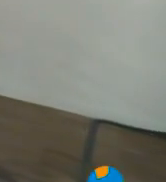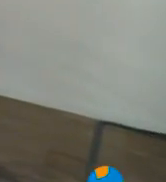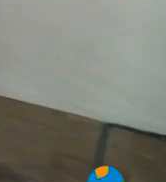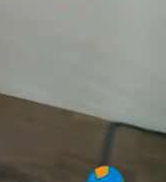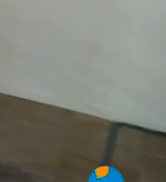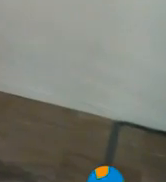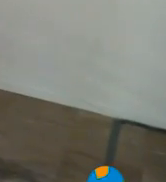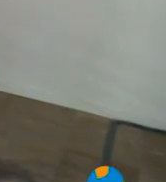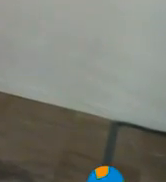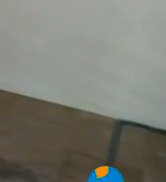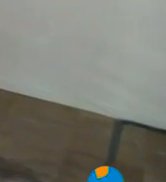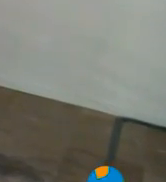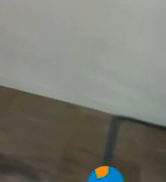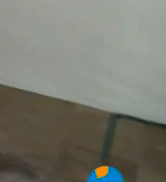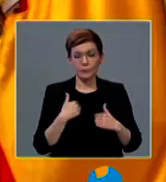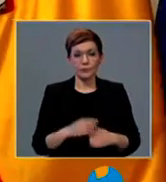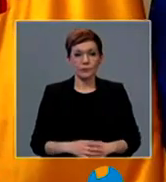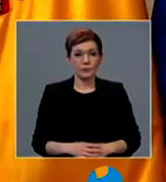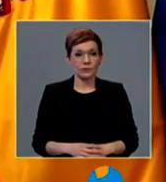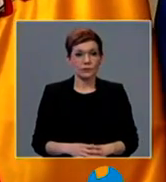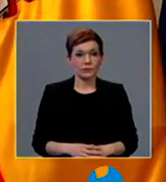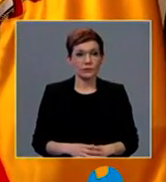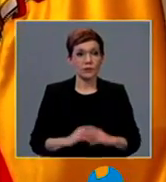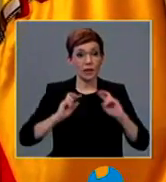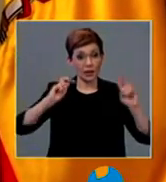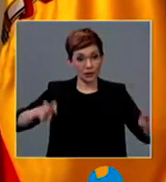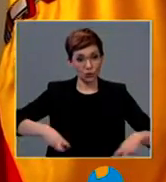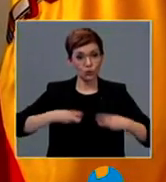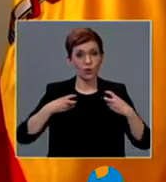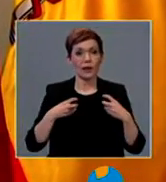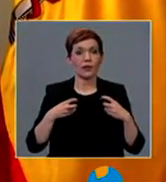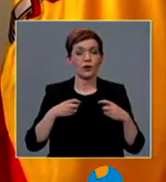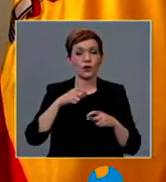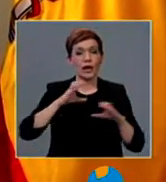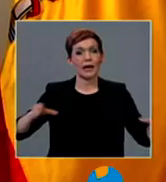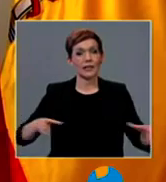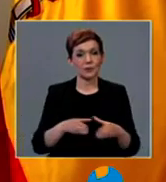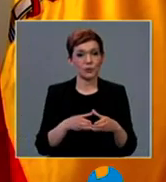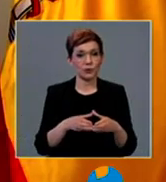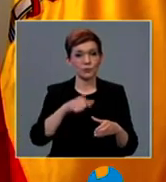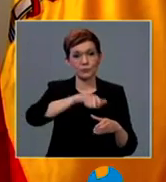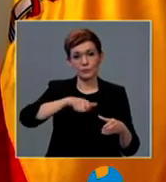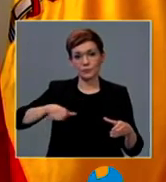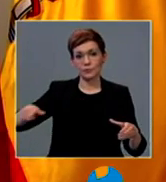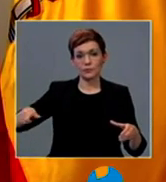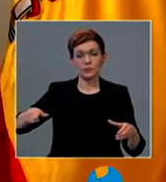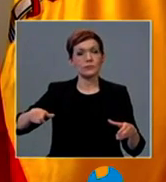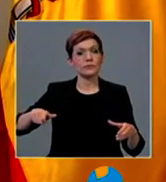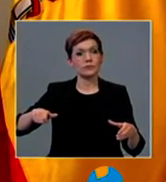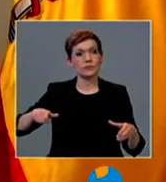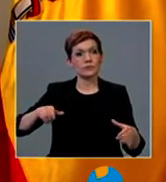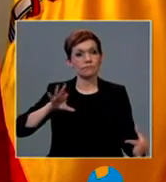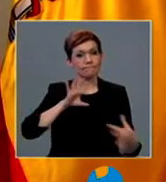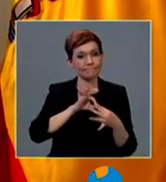único quebradero de cabeza del gobierno regional la reestructuración que se está llevando a cabo en sobre todo y que afecta algunos